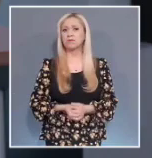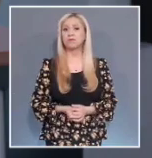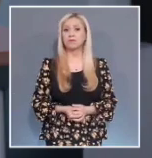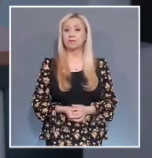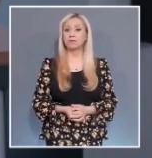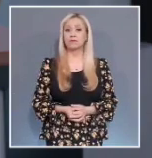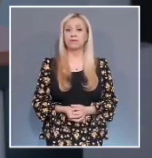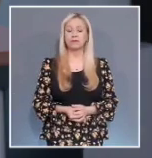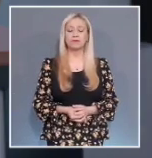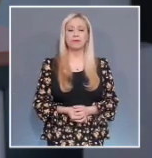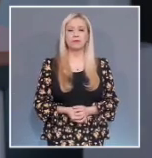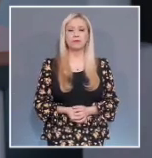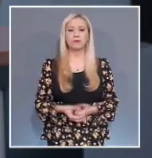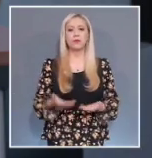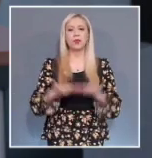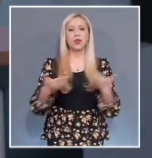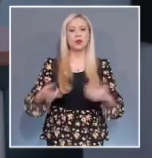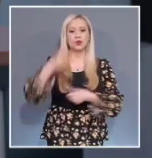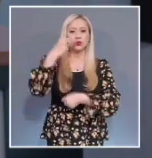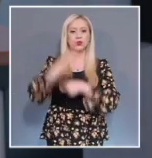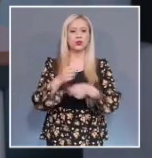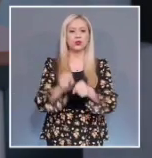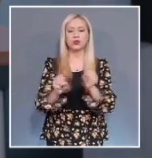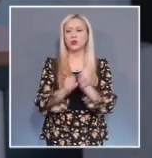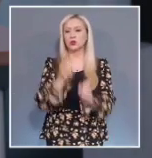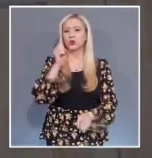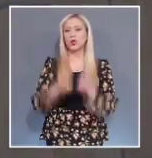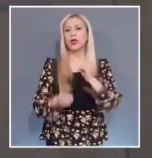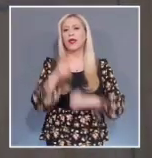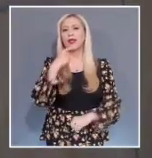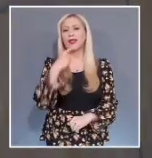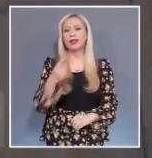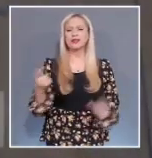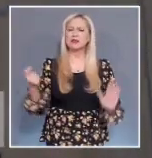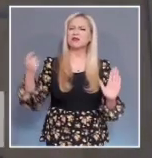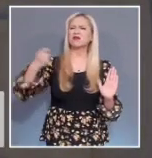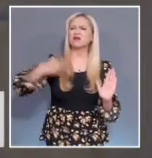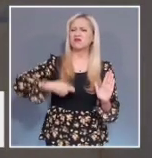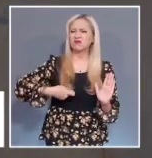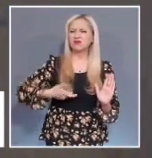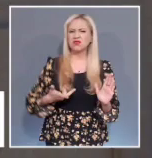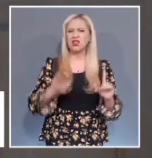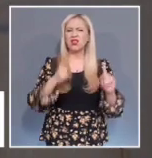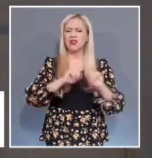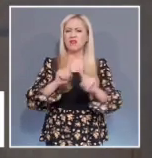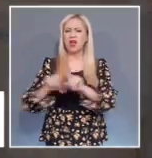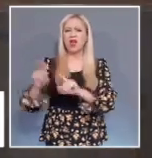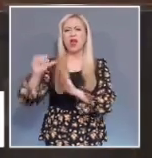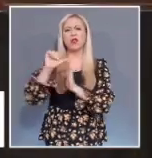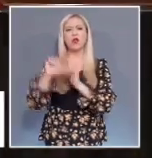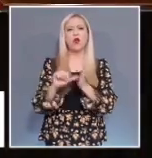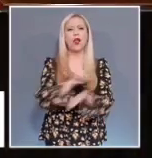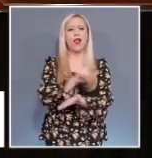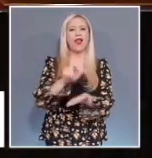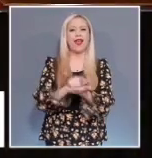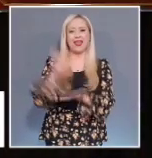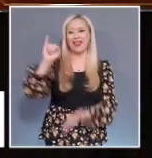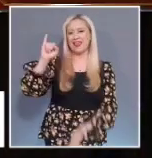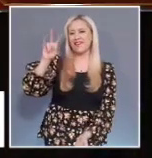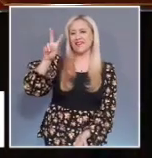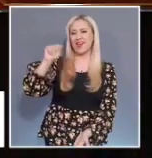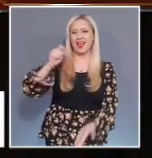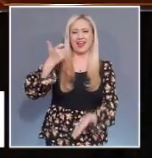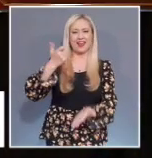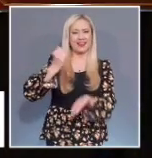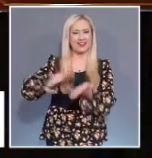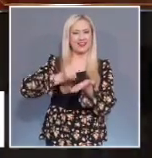La segunda sala de la Corte determinó que la interpretación de diversos artículos de la ley del IVA, la compensación civil, no es